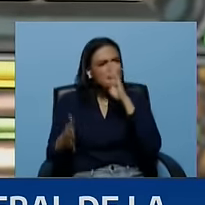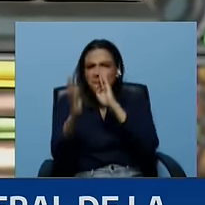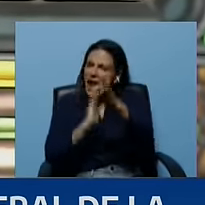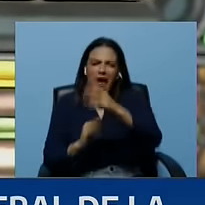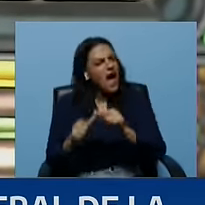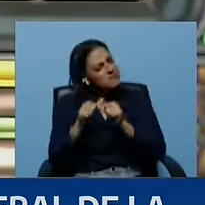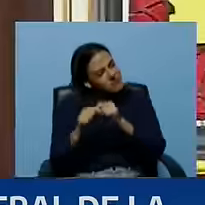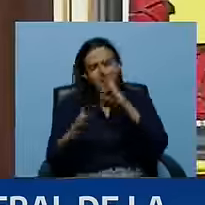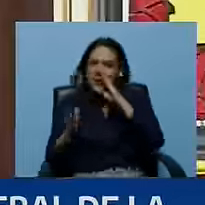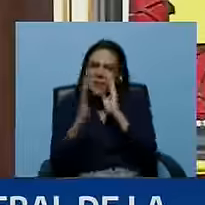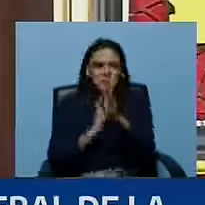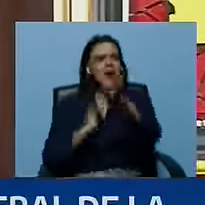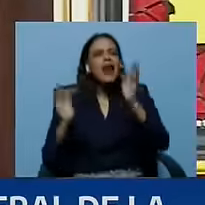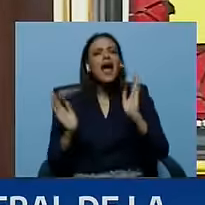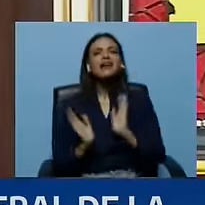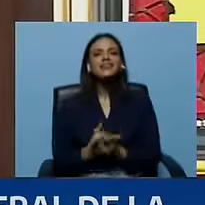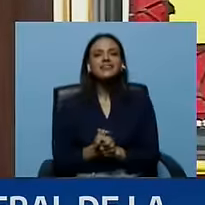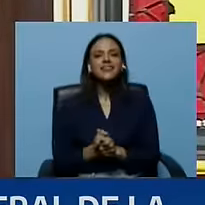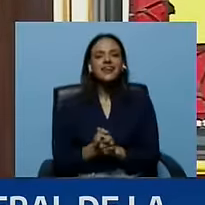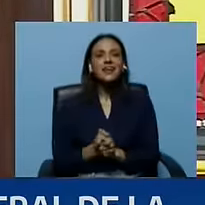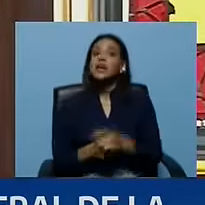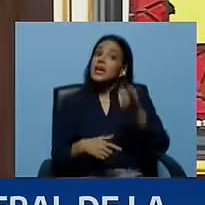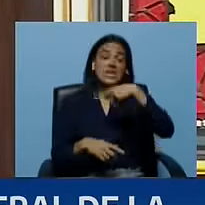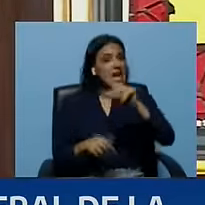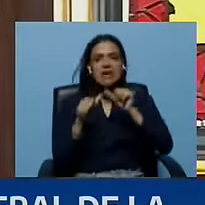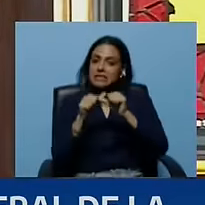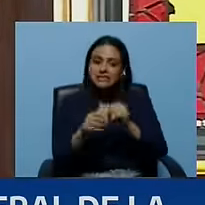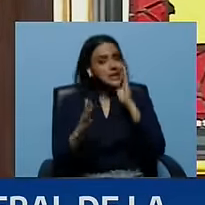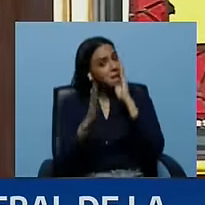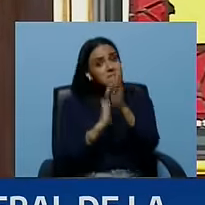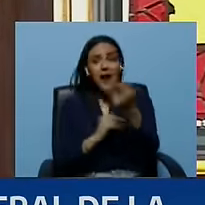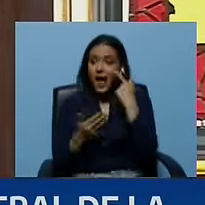vamos. Y pa'lante fue, pues.